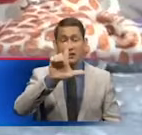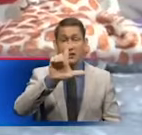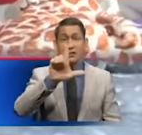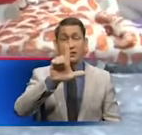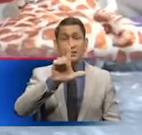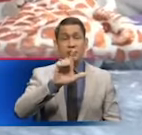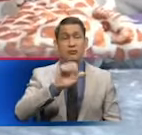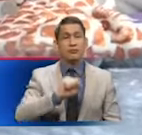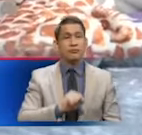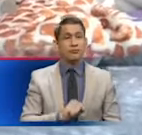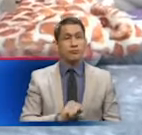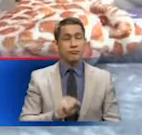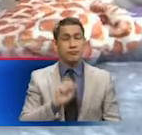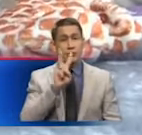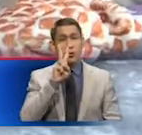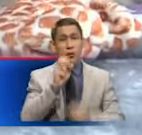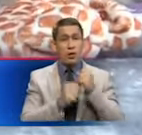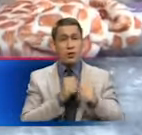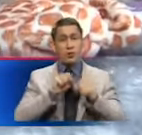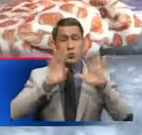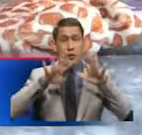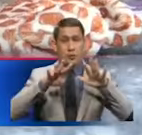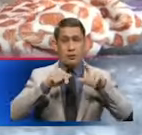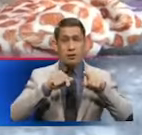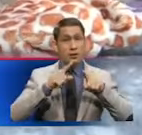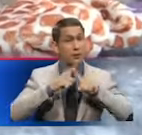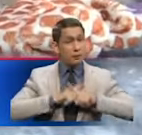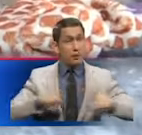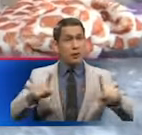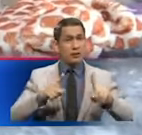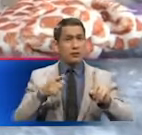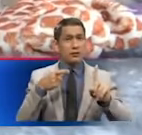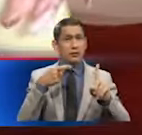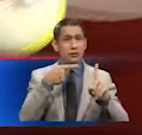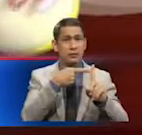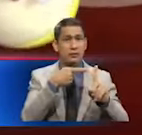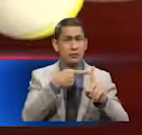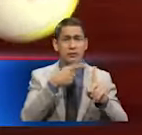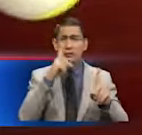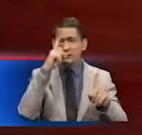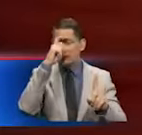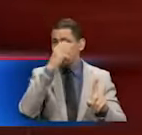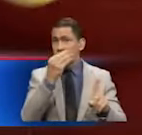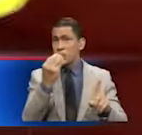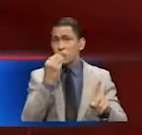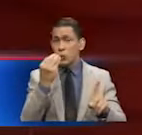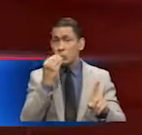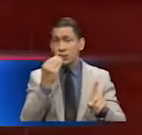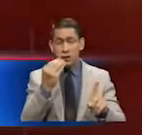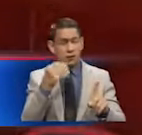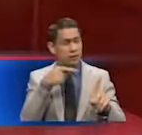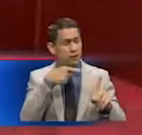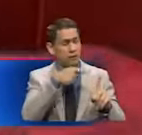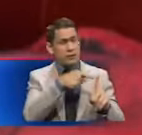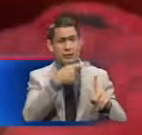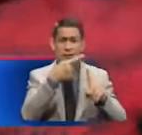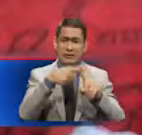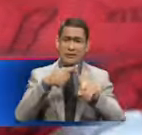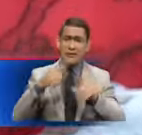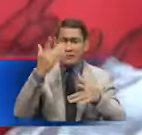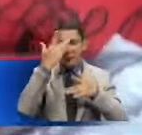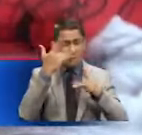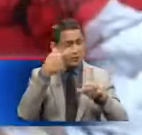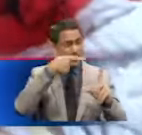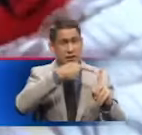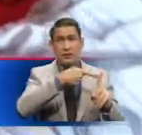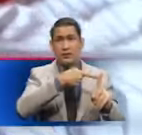edad. Pero su vida está marcada por el uso de un botón gástrico, epilepsia, desnutrición y una microcefalia